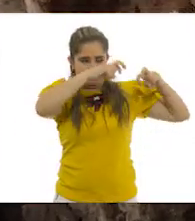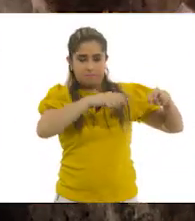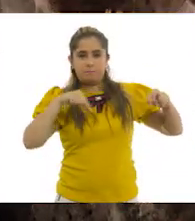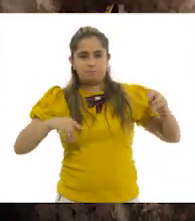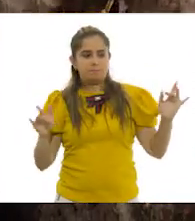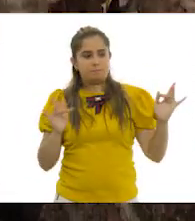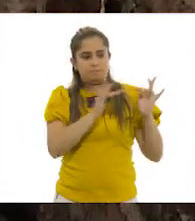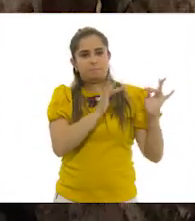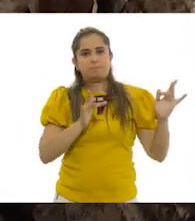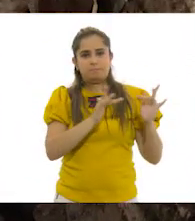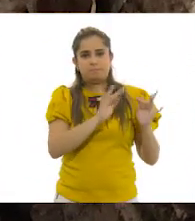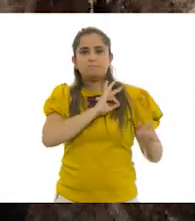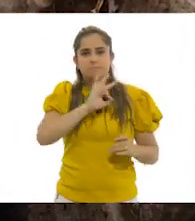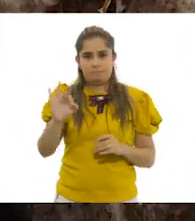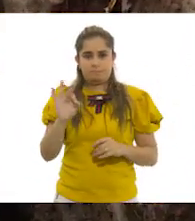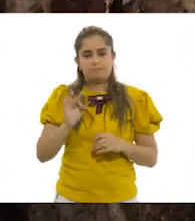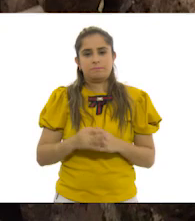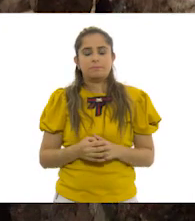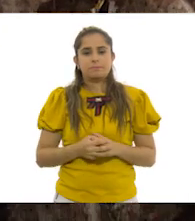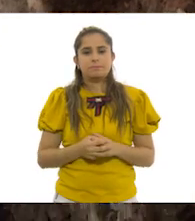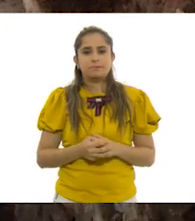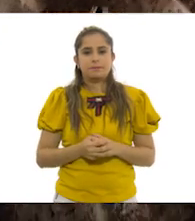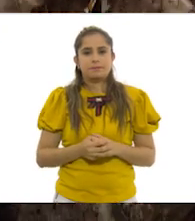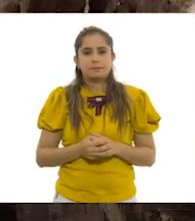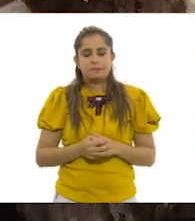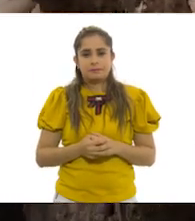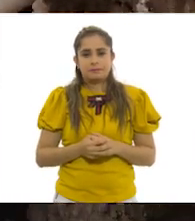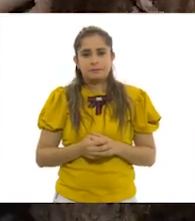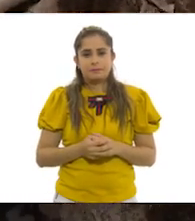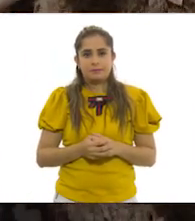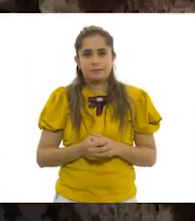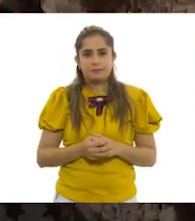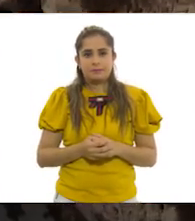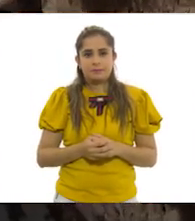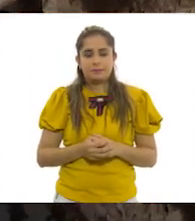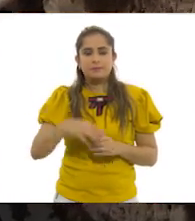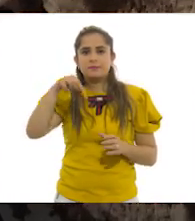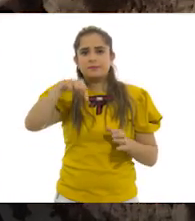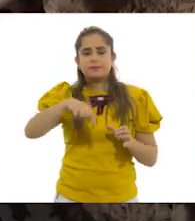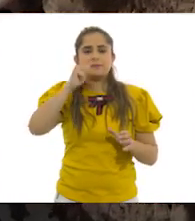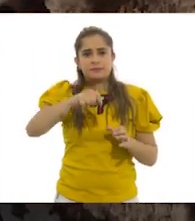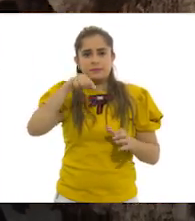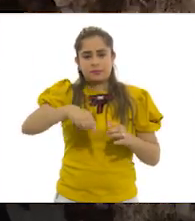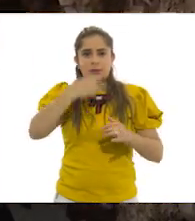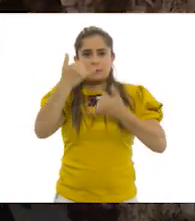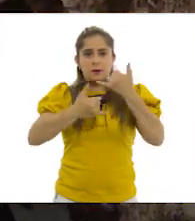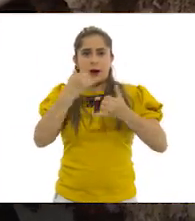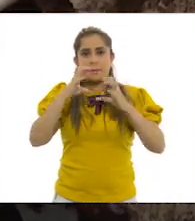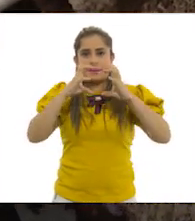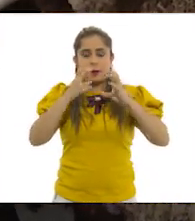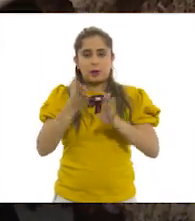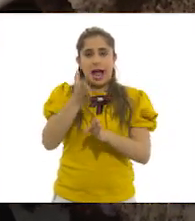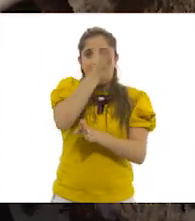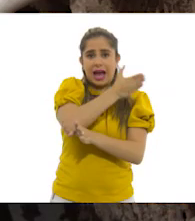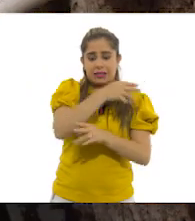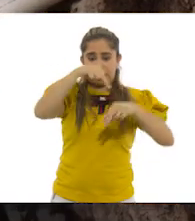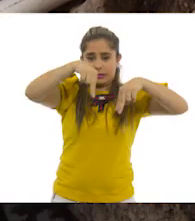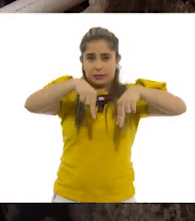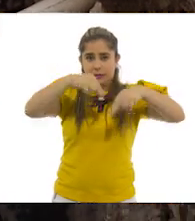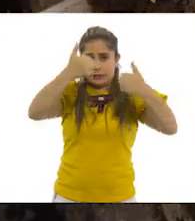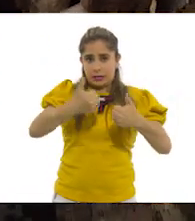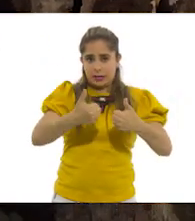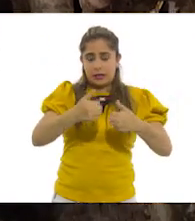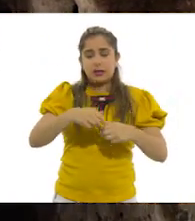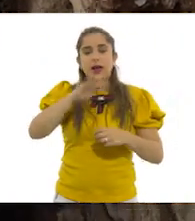Ejeca. Bueno, y entonces esto aquí era que es un poco como antes de entrar al juego de pelota o qué sería exactamente. Sí, bueno,